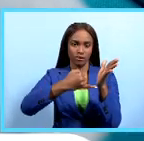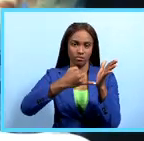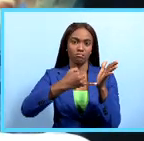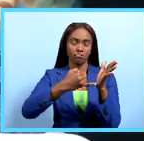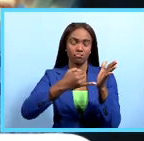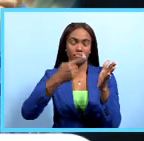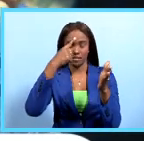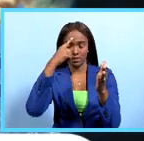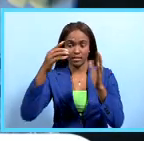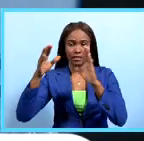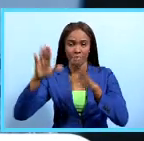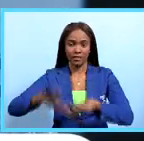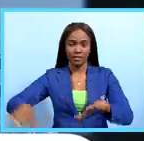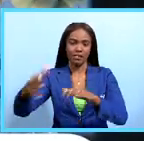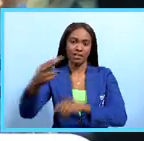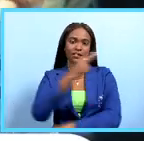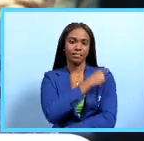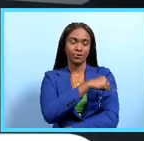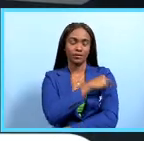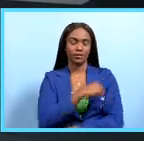del Centro Asistencial.